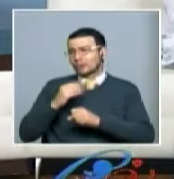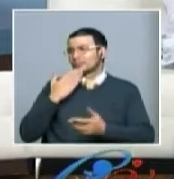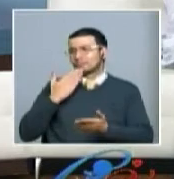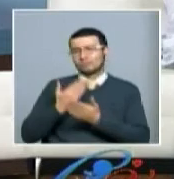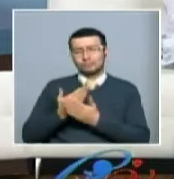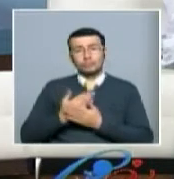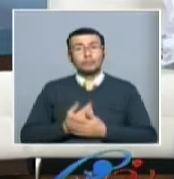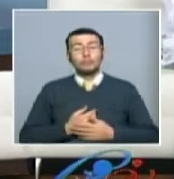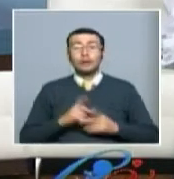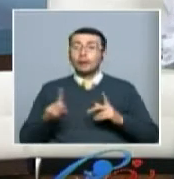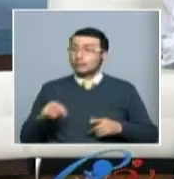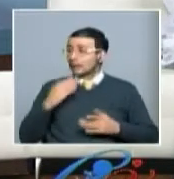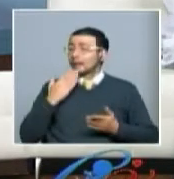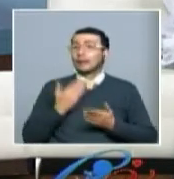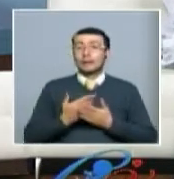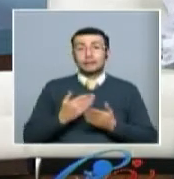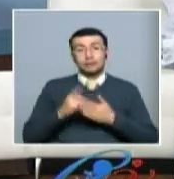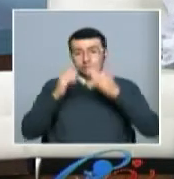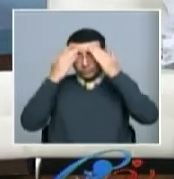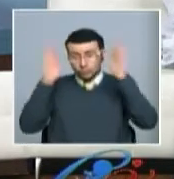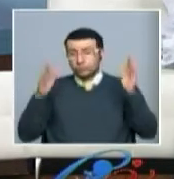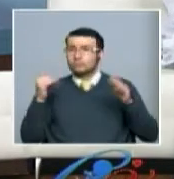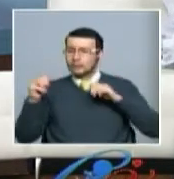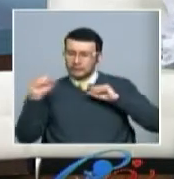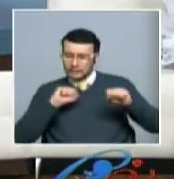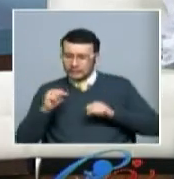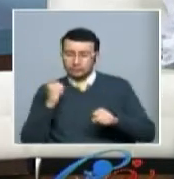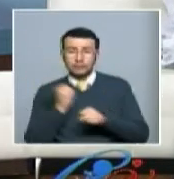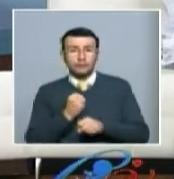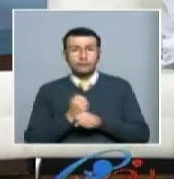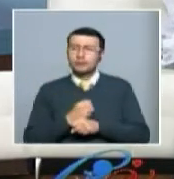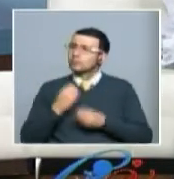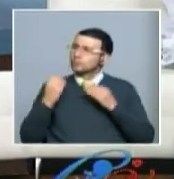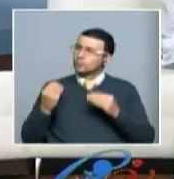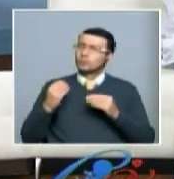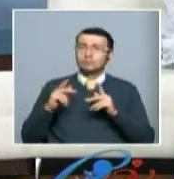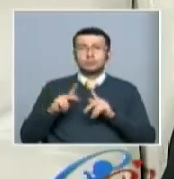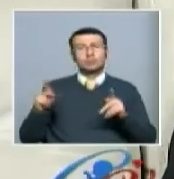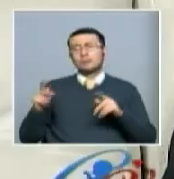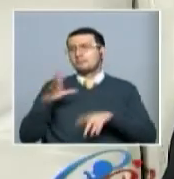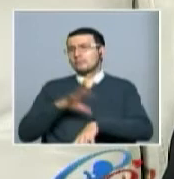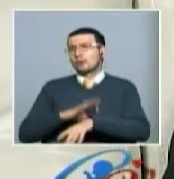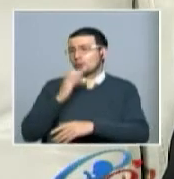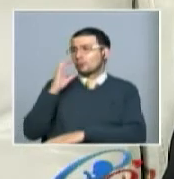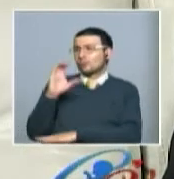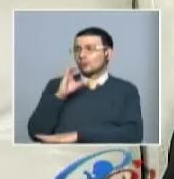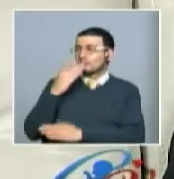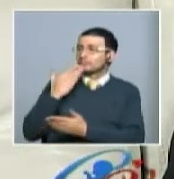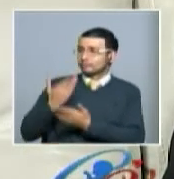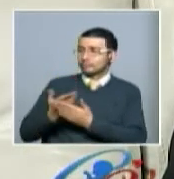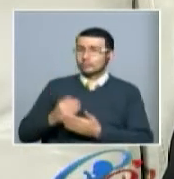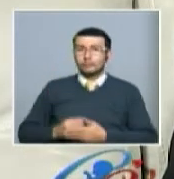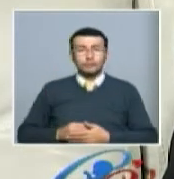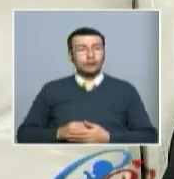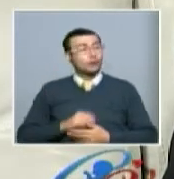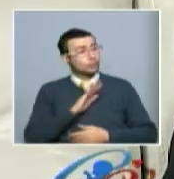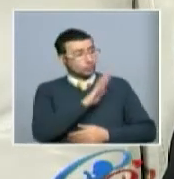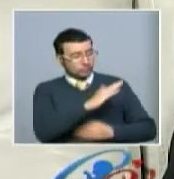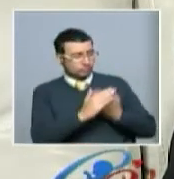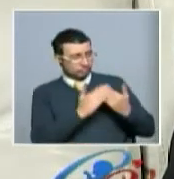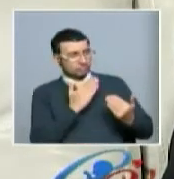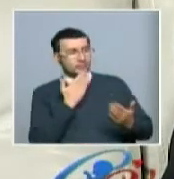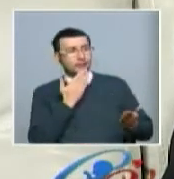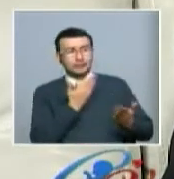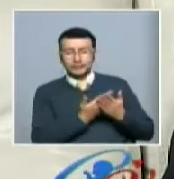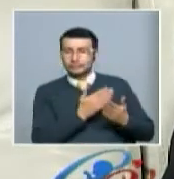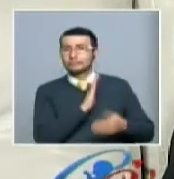Y agradecerle públicamente por esa labor que ha hecho por tantos médicos en Colombia. Muchas gracias, doctor Humberto. A usted, doctor